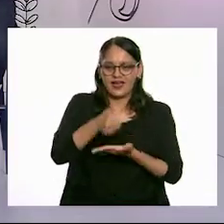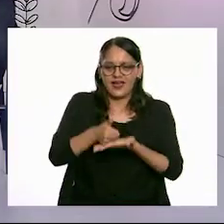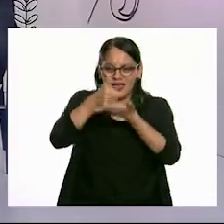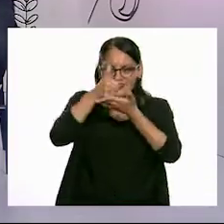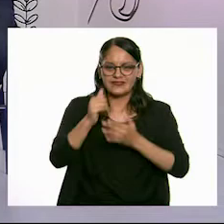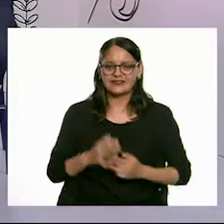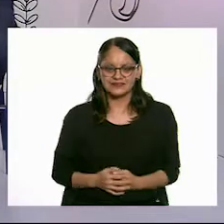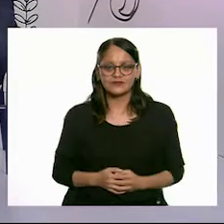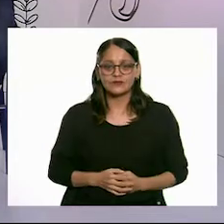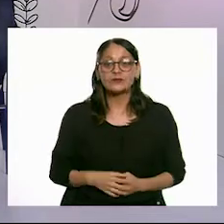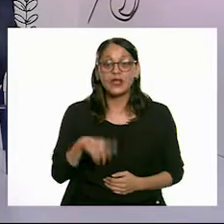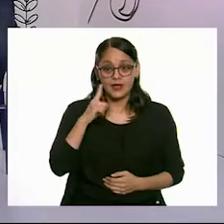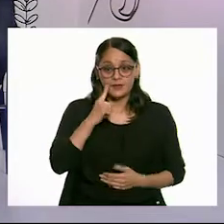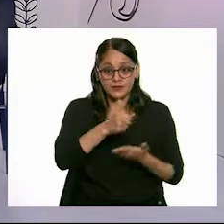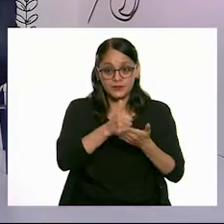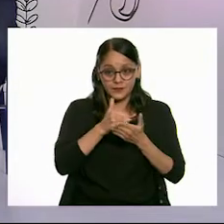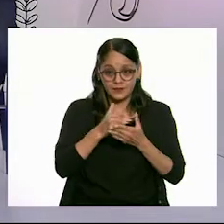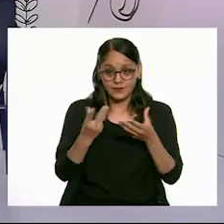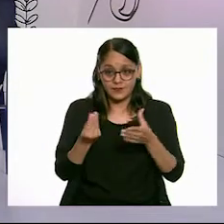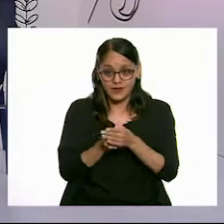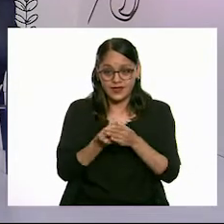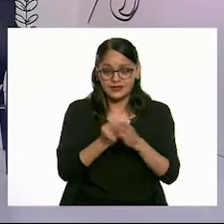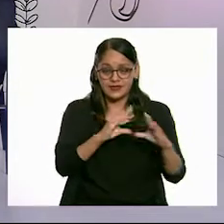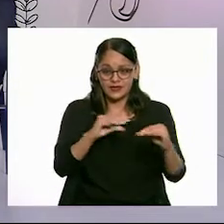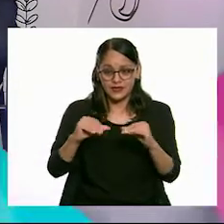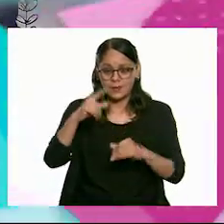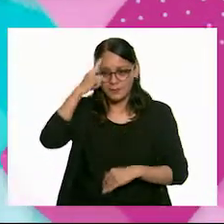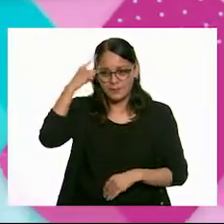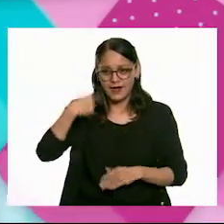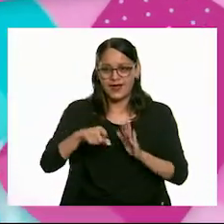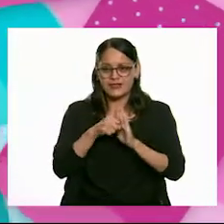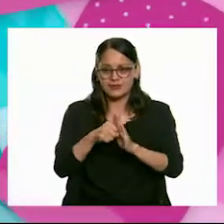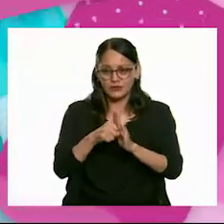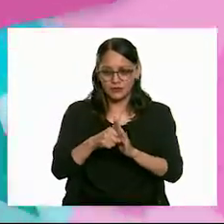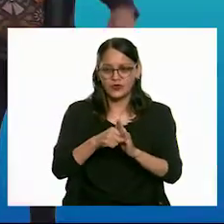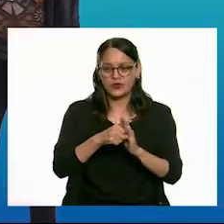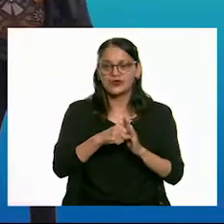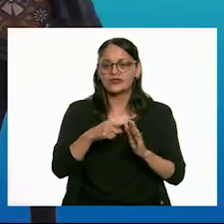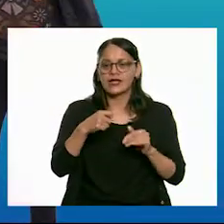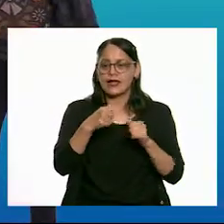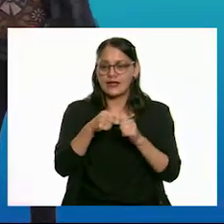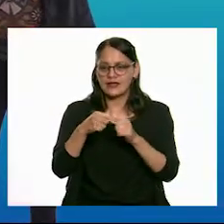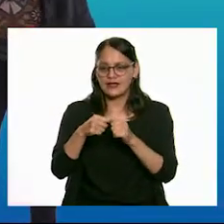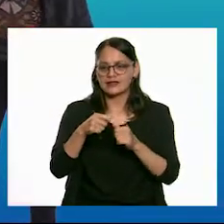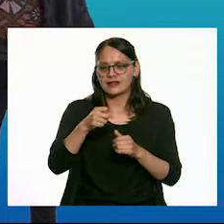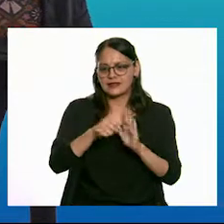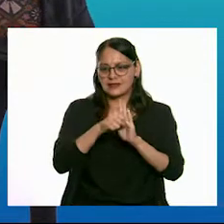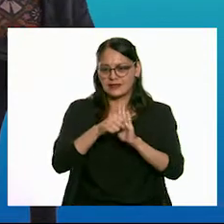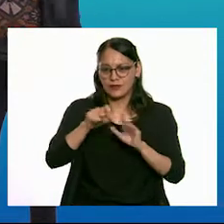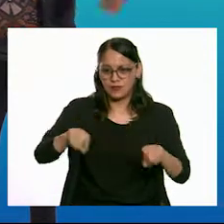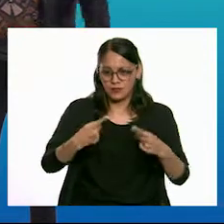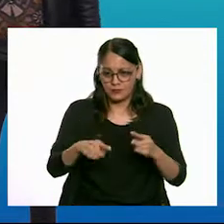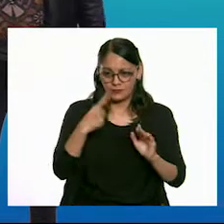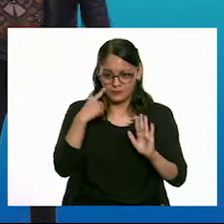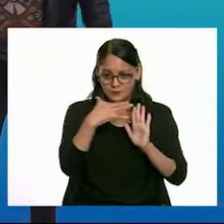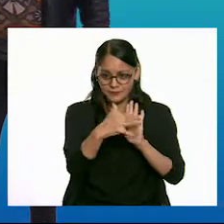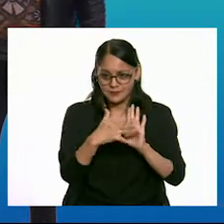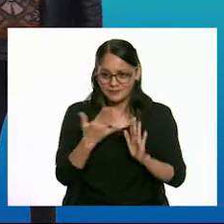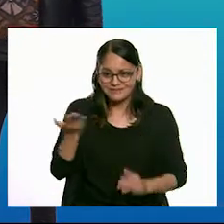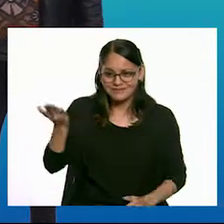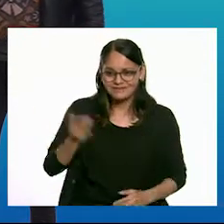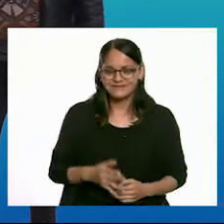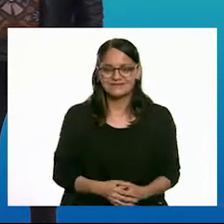ahora que tenemos nuestra primera clase, que es la de lectoescritura? Claro que sí, encantada. Gracias, Rodrigo. Hola, en la clase